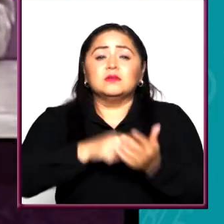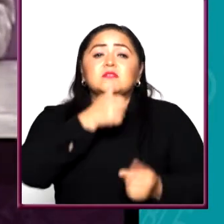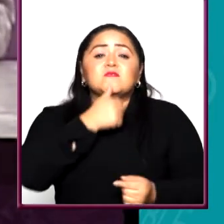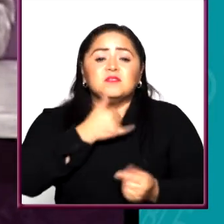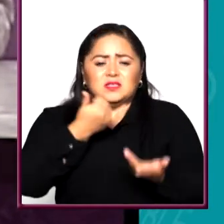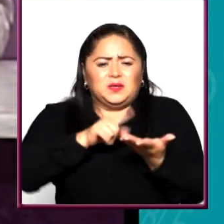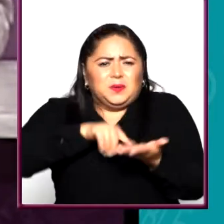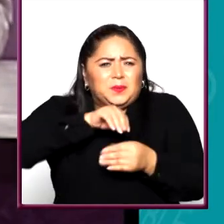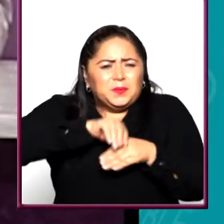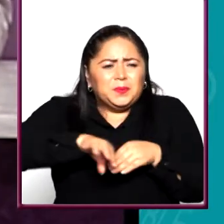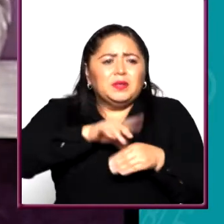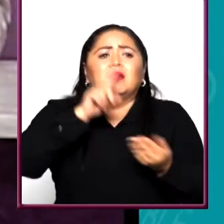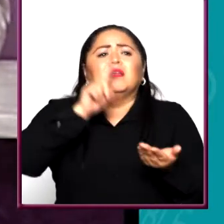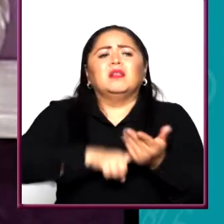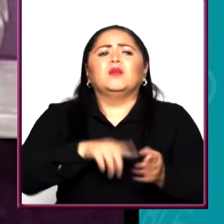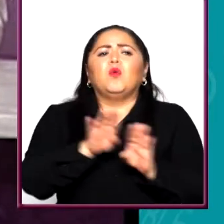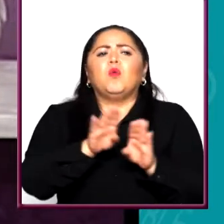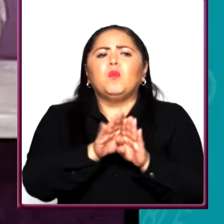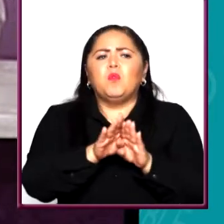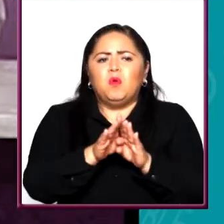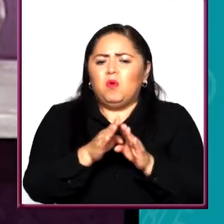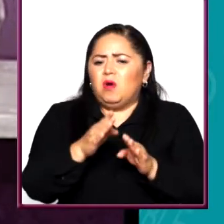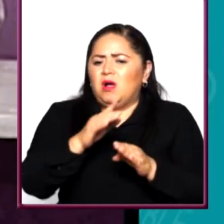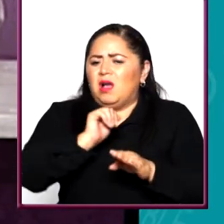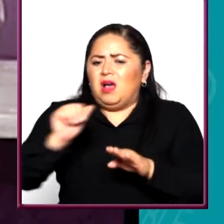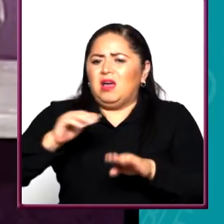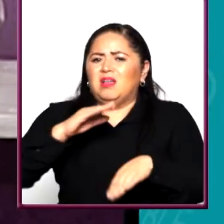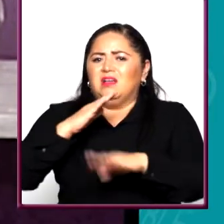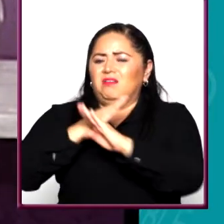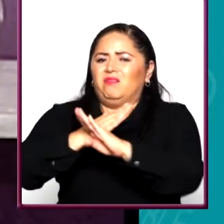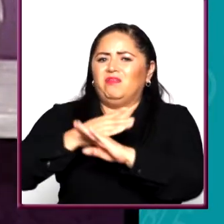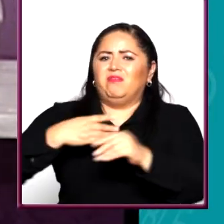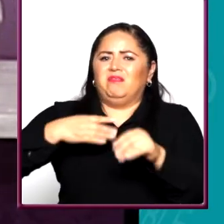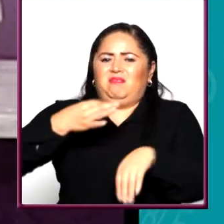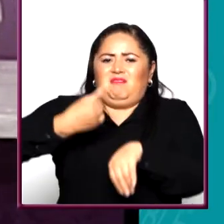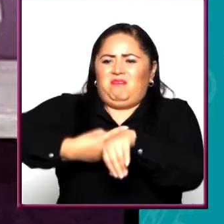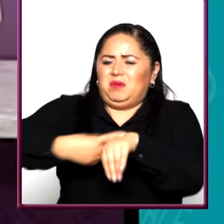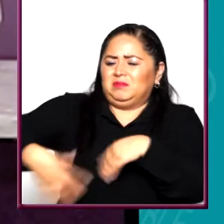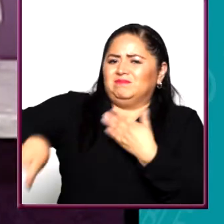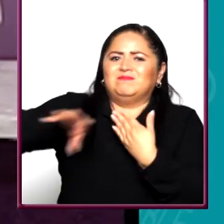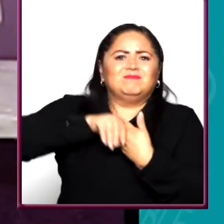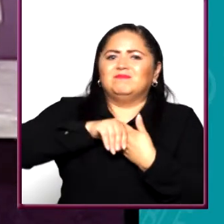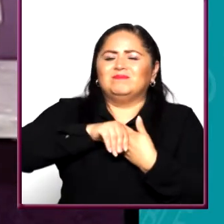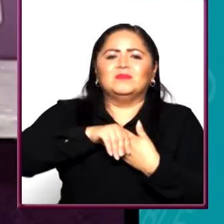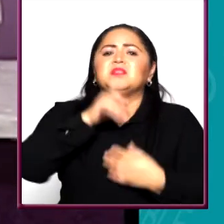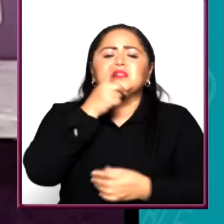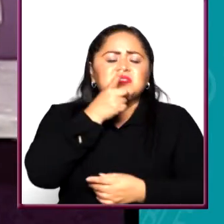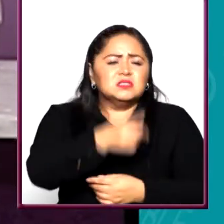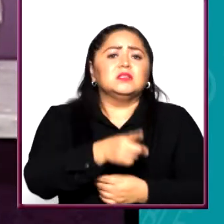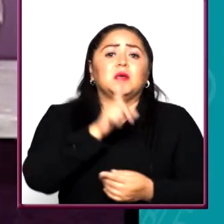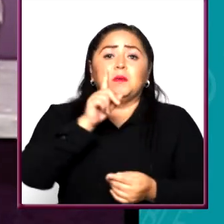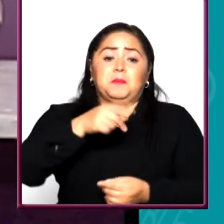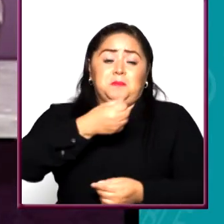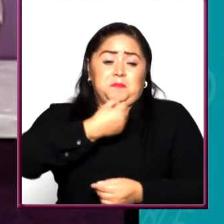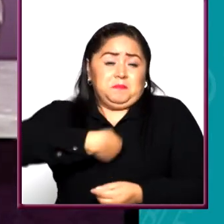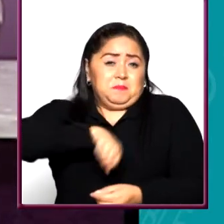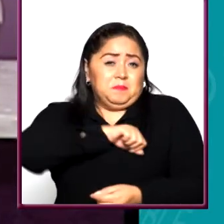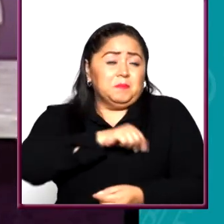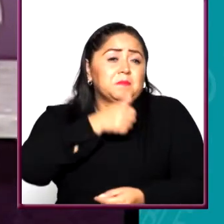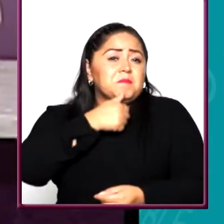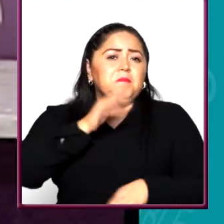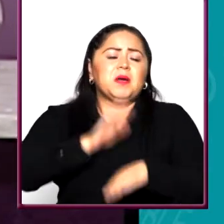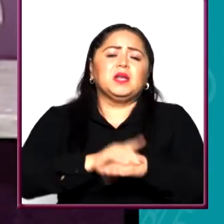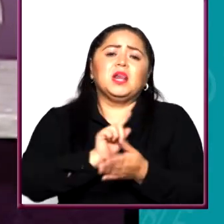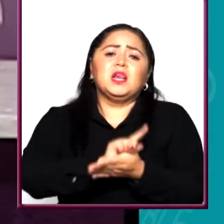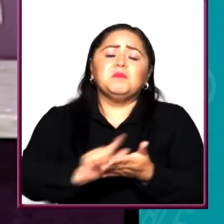Muchos estudios han demostrado que la vagina y sus secreciones constituyen una barrera contra las enfermedades y gérmenes. Asimismo, se ha